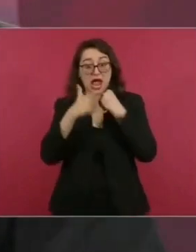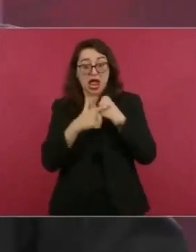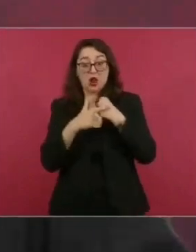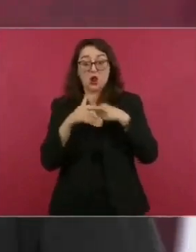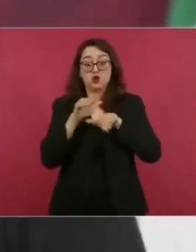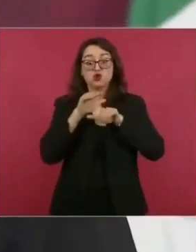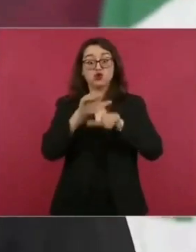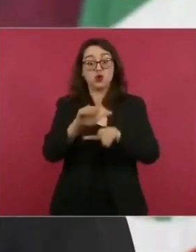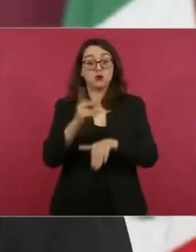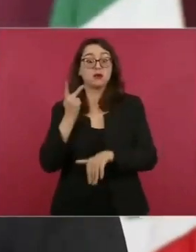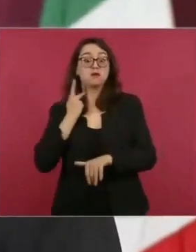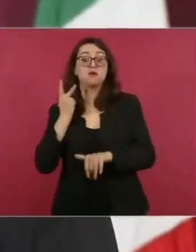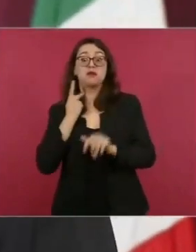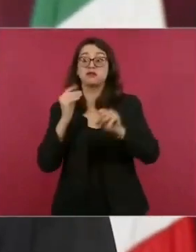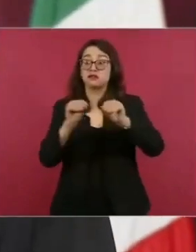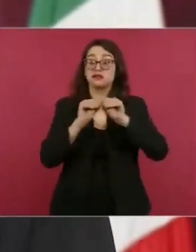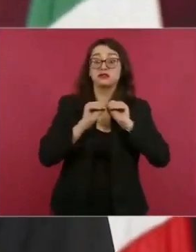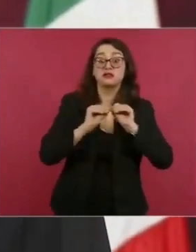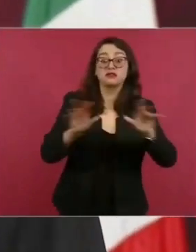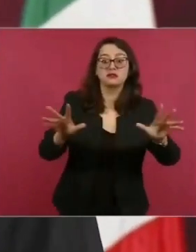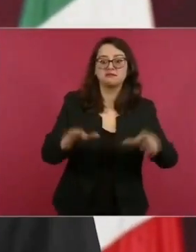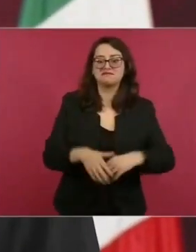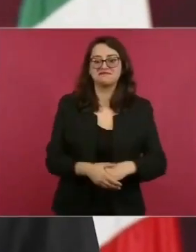cuestiones políticas.